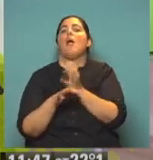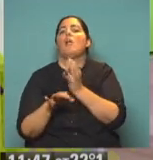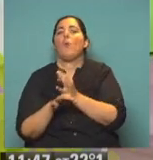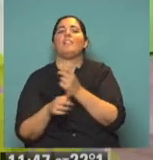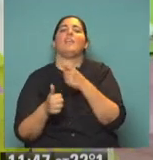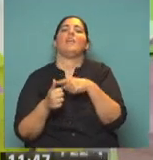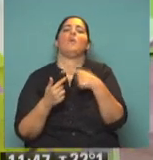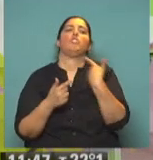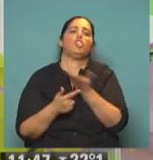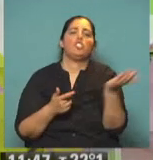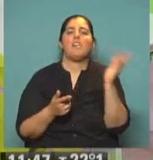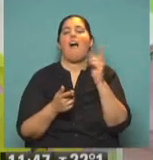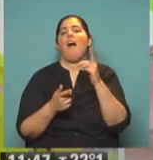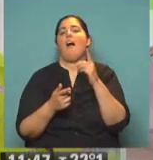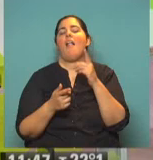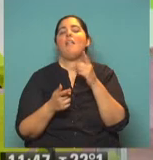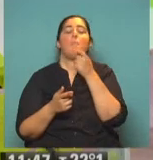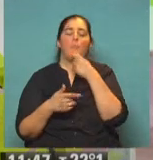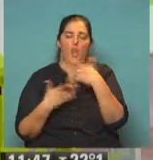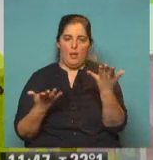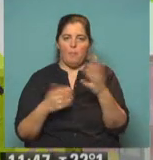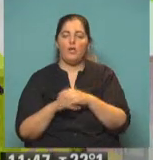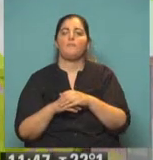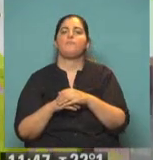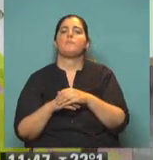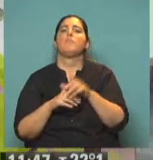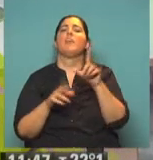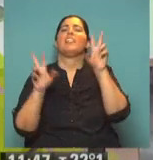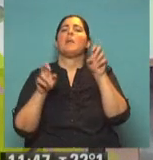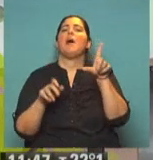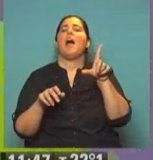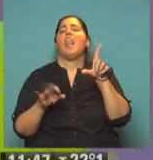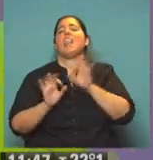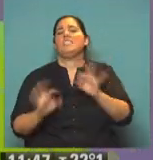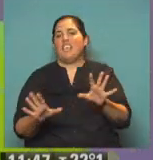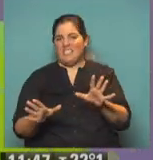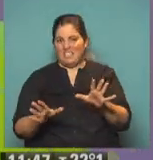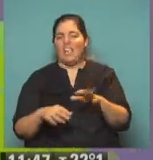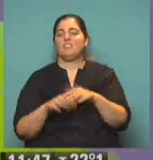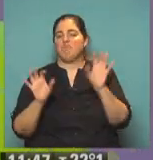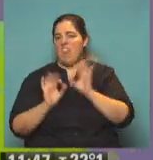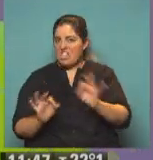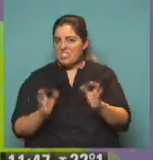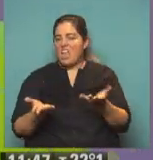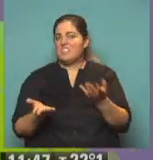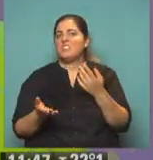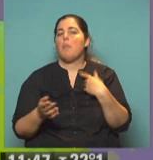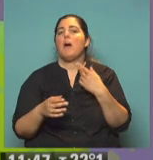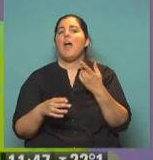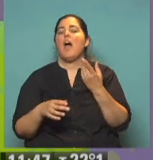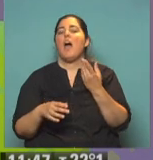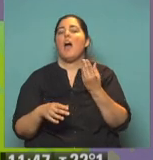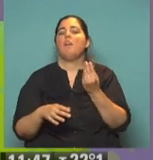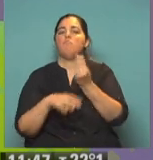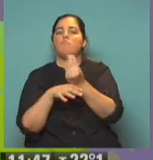desde el ámbito social, desde el ámbito, por ejemplo, todo el tema de licencias. Licencias para cubrir a